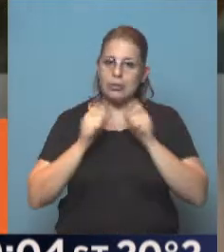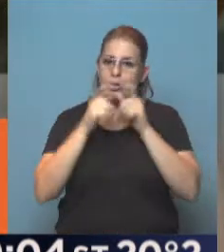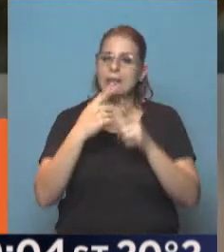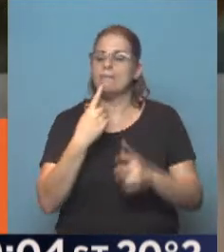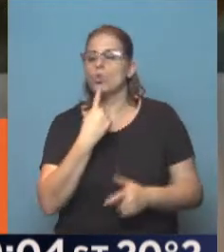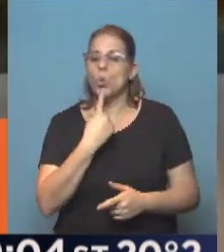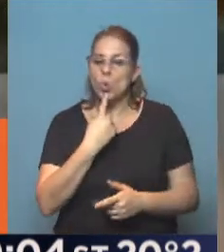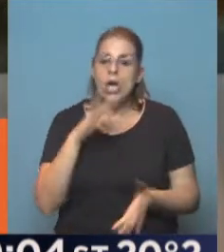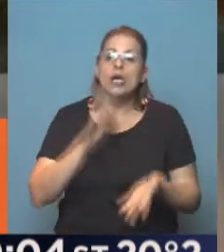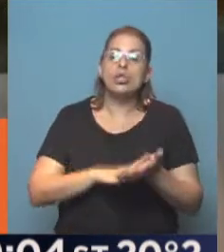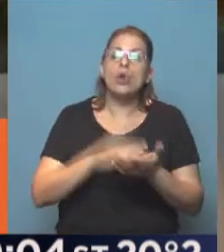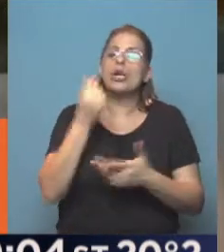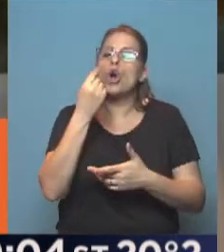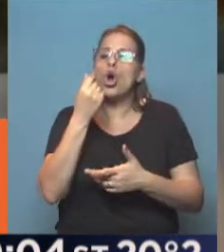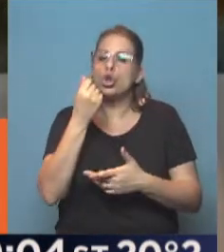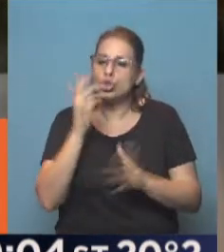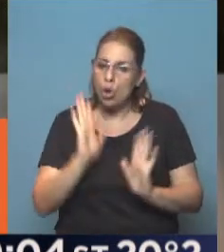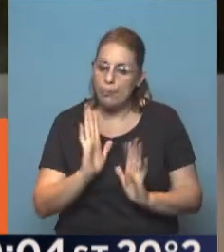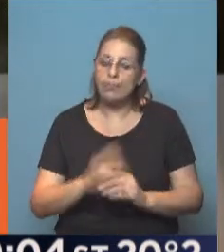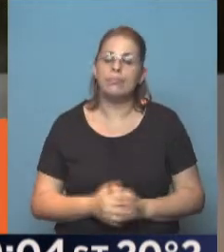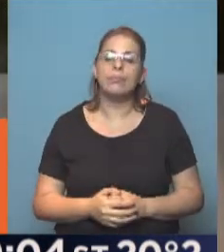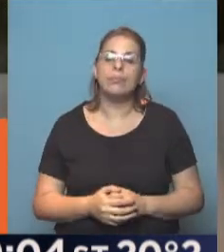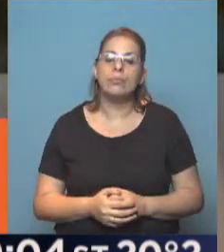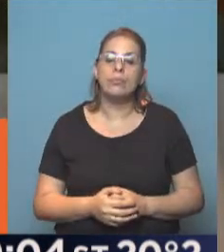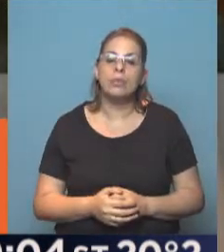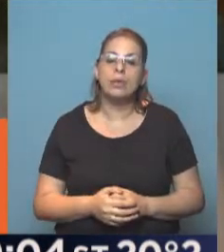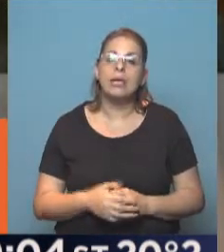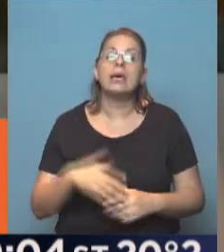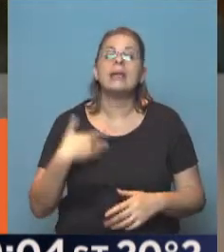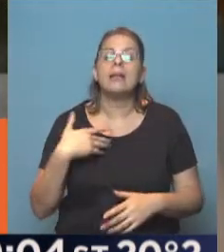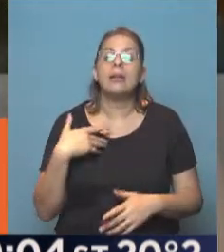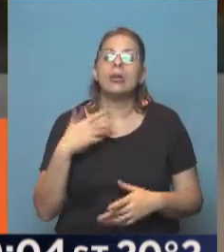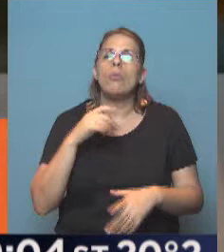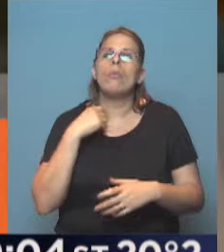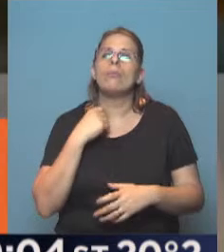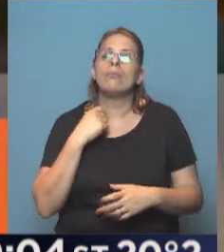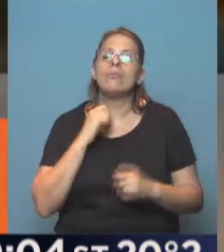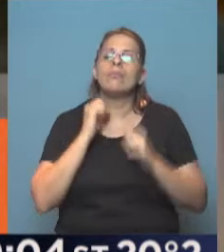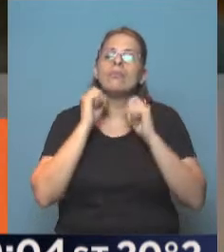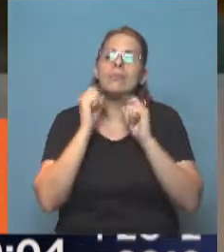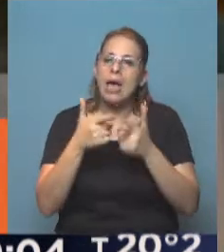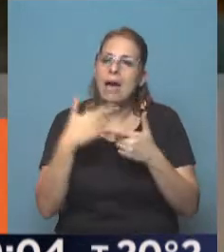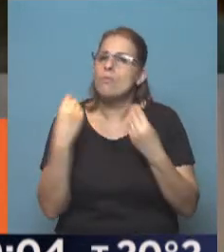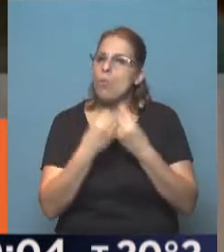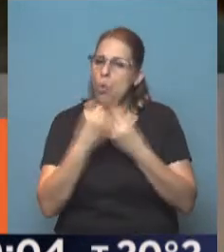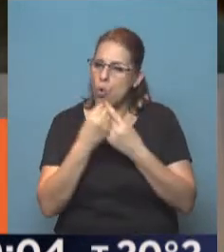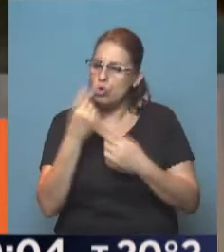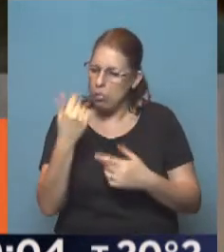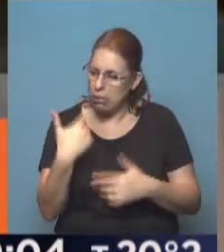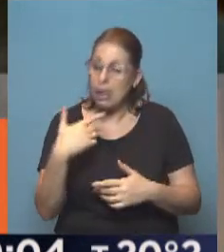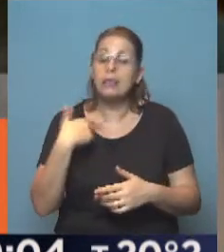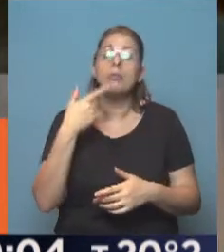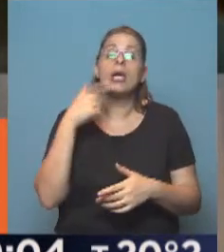dudas respecto al costo fiscal que genera, que por supuesto es excesivamente generoso en la reducción del impuesto, porque los